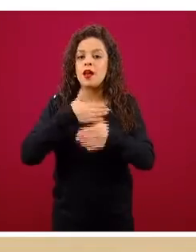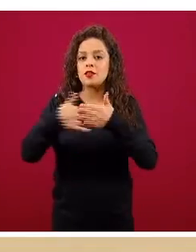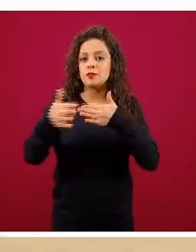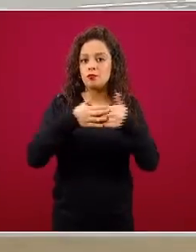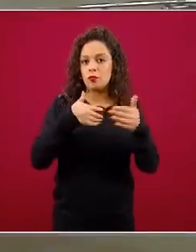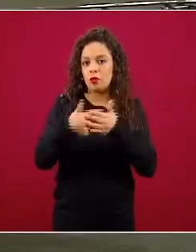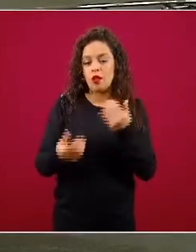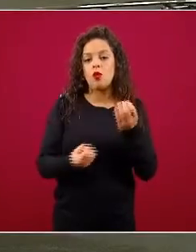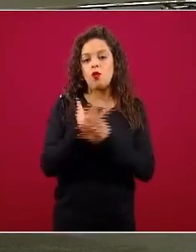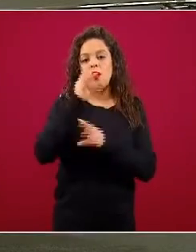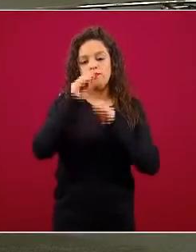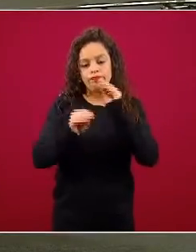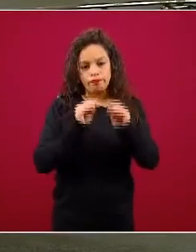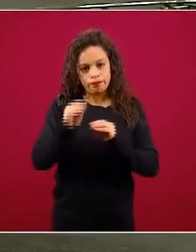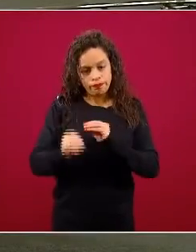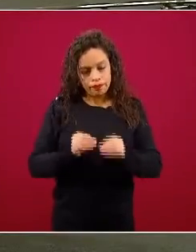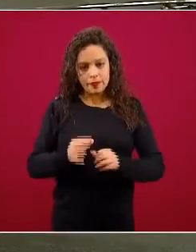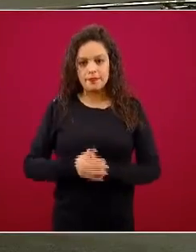La siguiente.